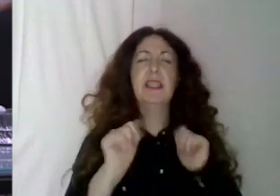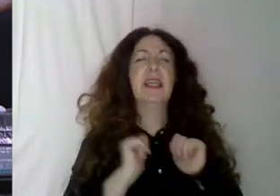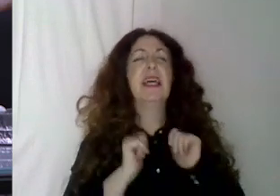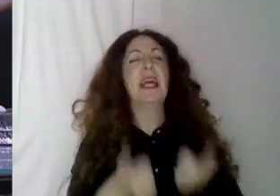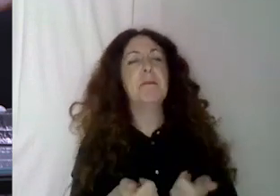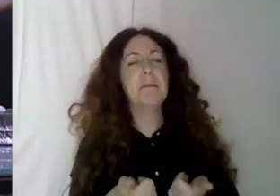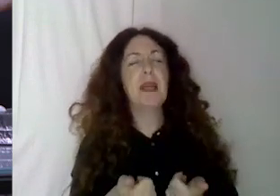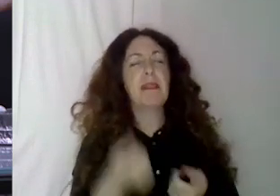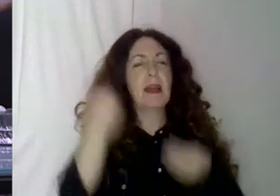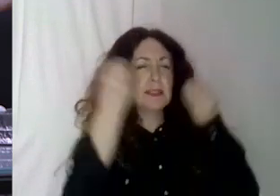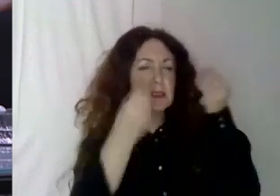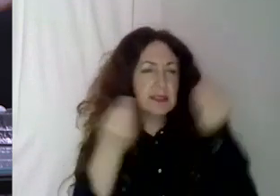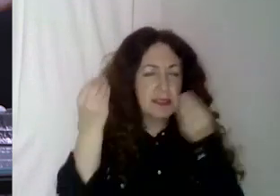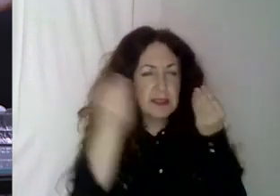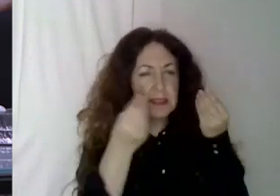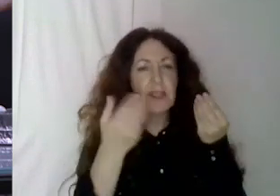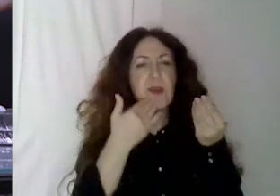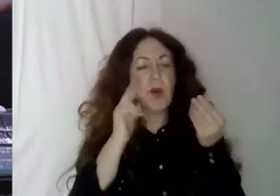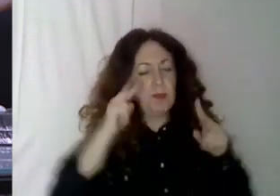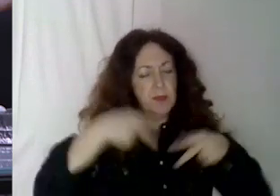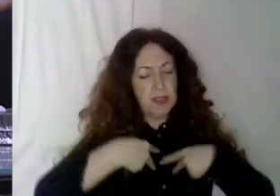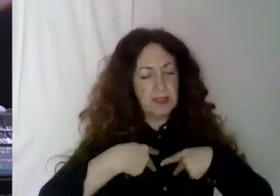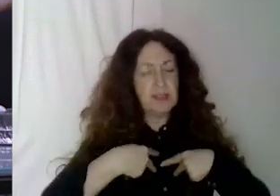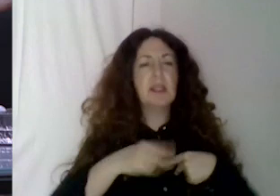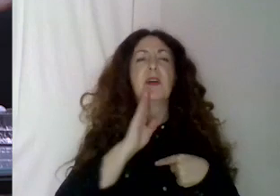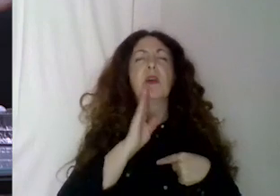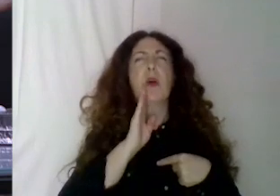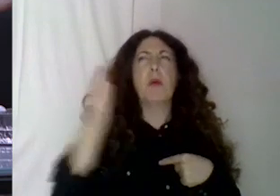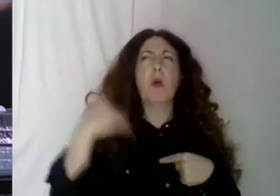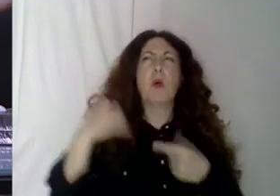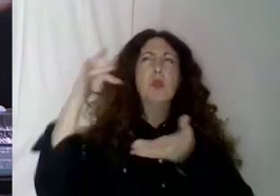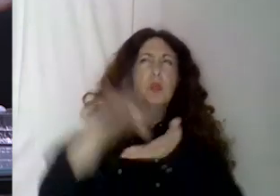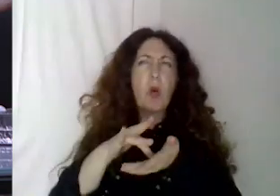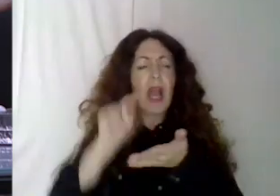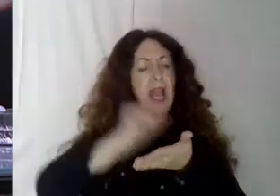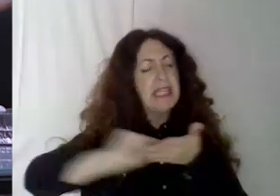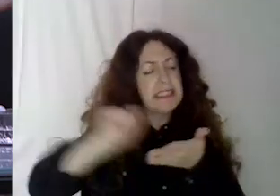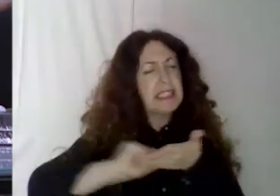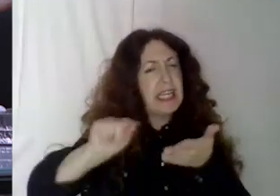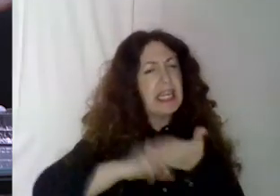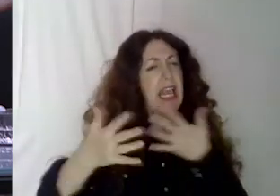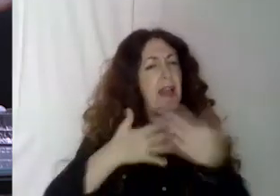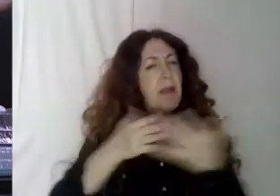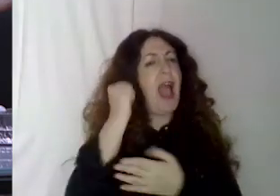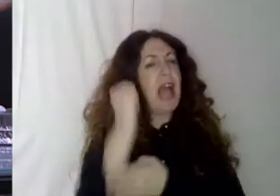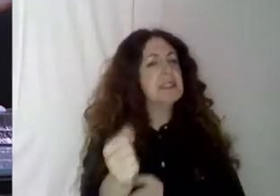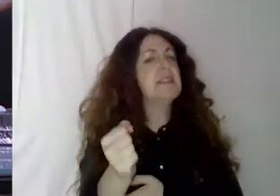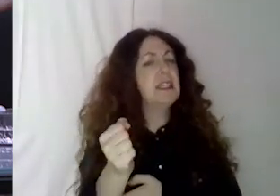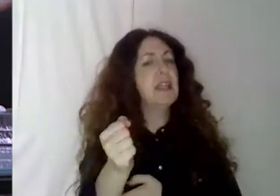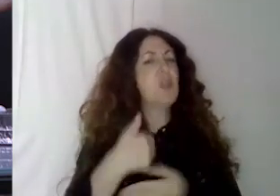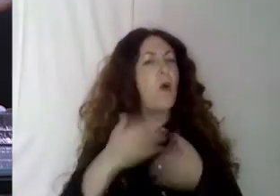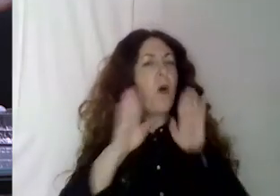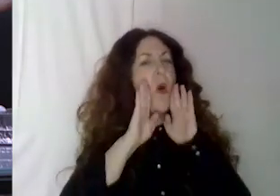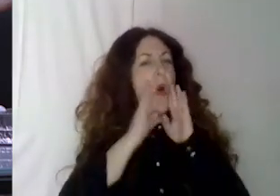la ha estrangulado, etcétera, y dice, tal como he conservado el recuerdo intacto y preciso hasta sus mínimos detalles, grabado en mí a través